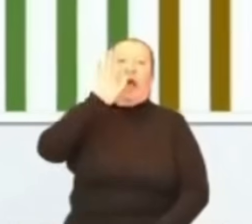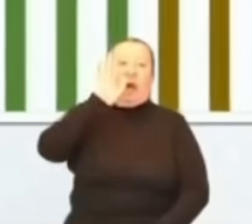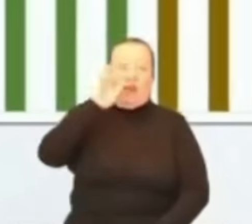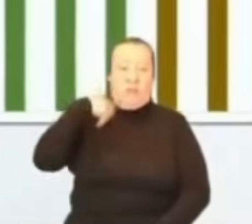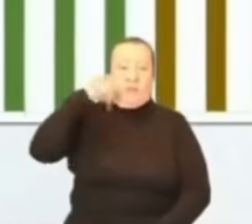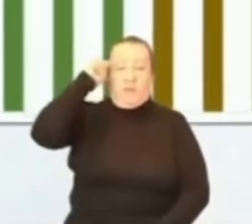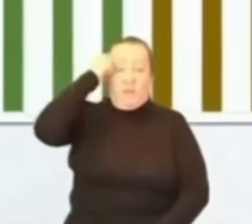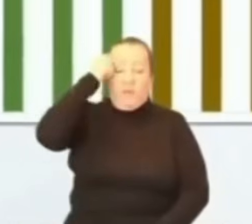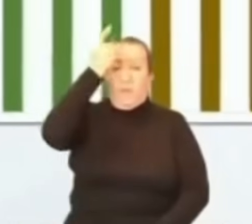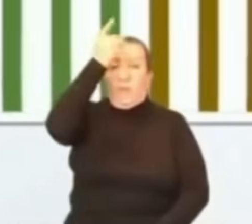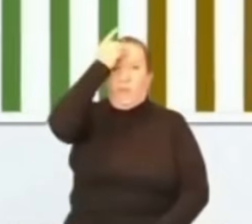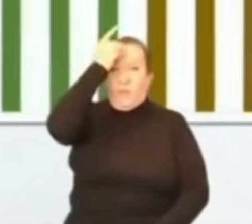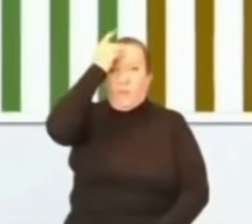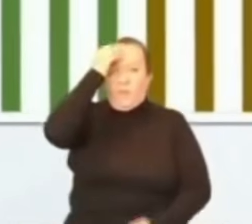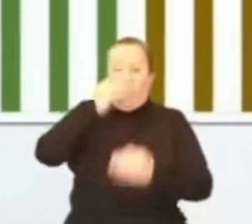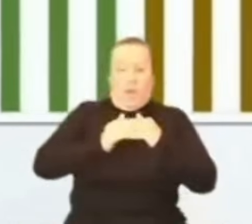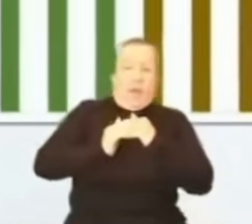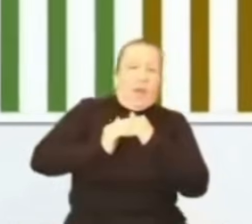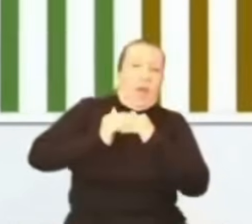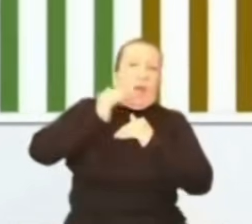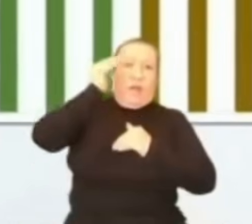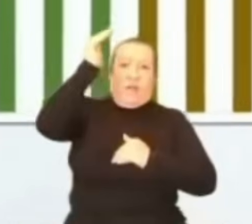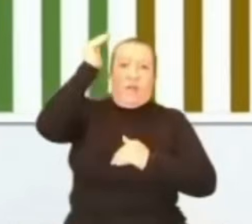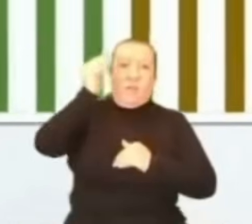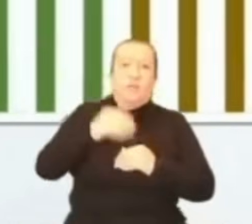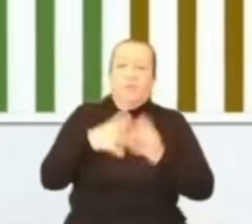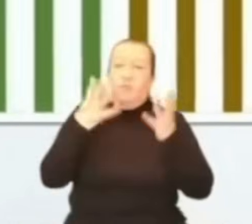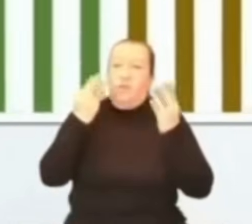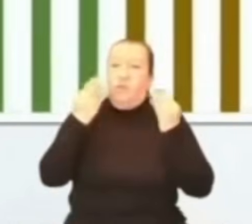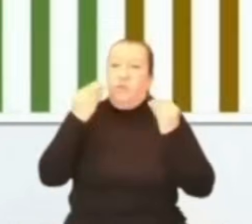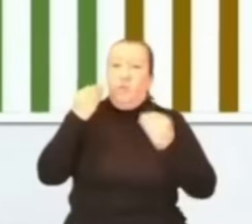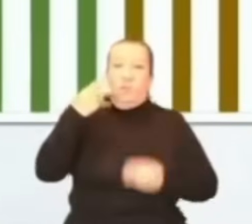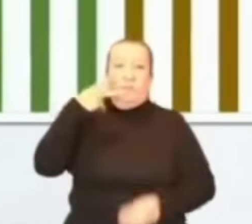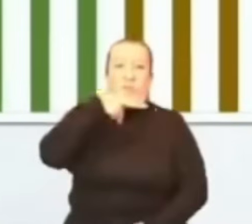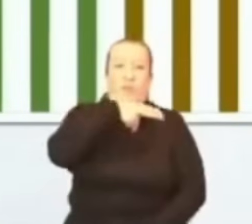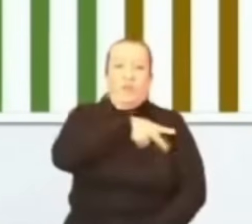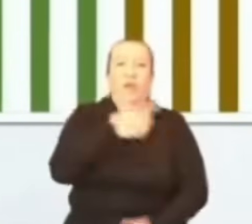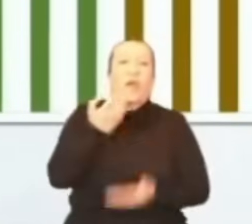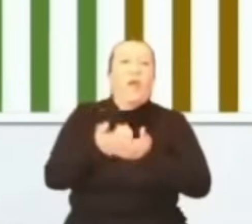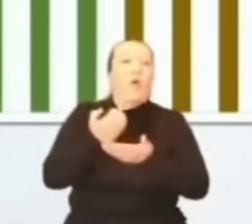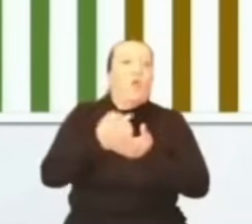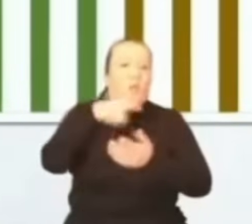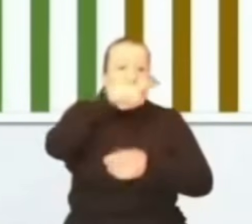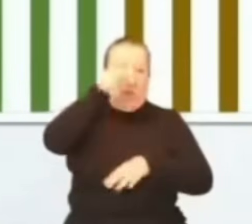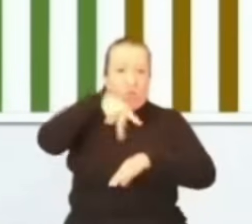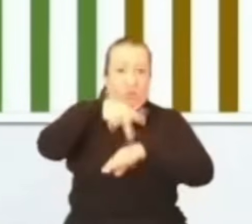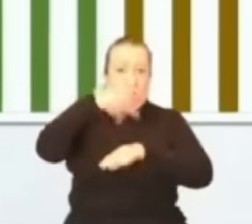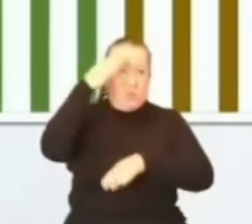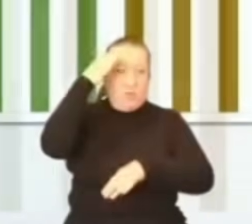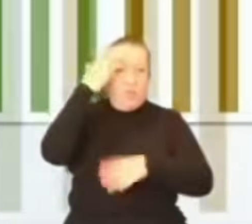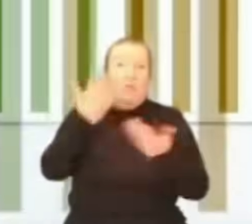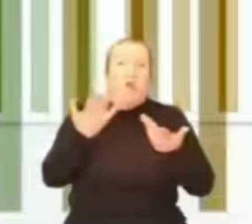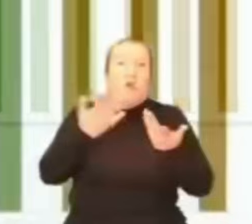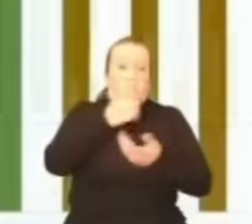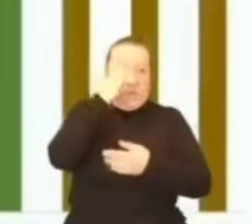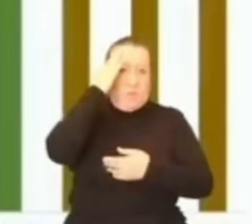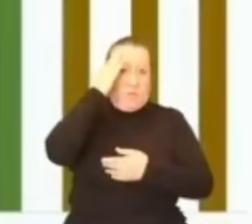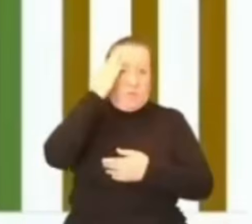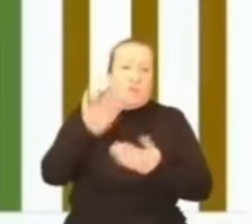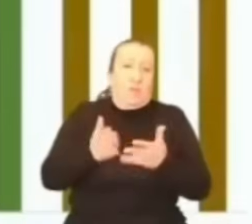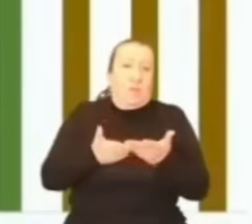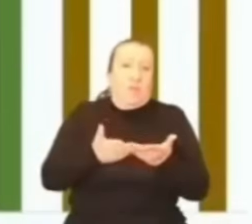Ah, pero era una deuda costosísima. Tantas mentiras. ¿Dónde están los estudiantes de economía? Comprueben esto, estudiantes de